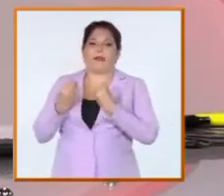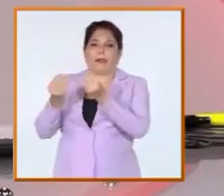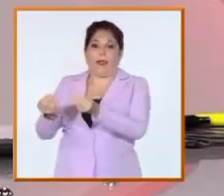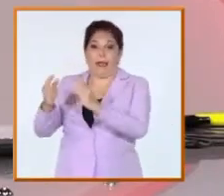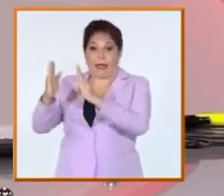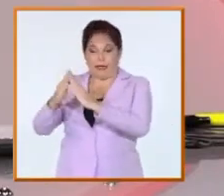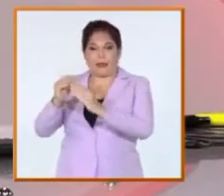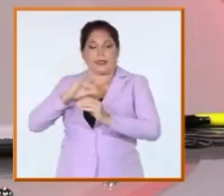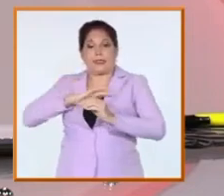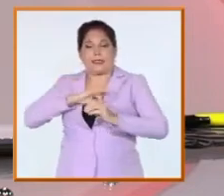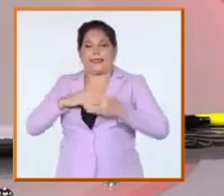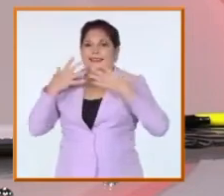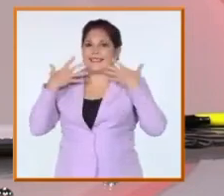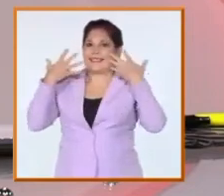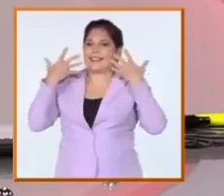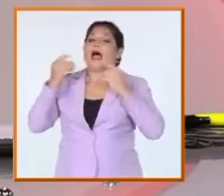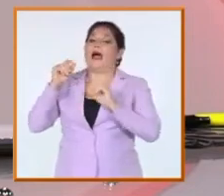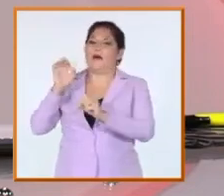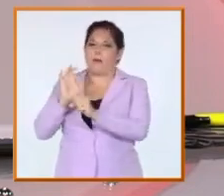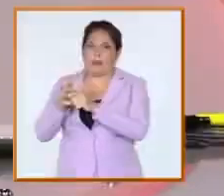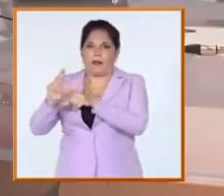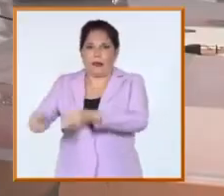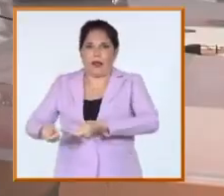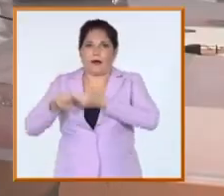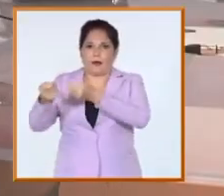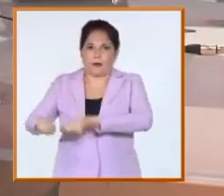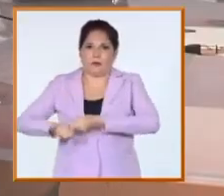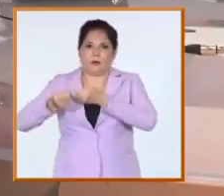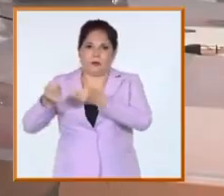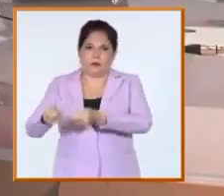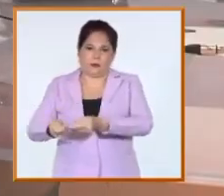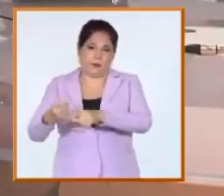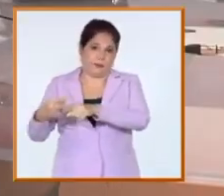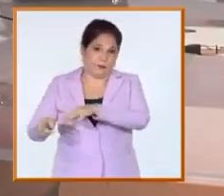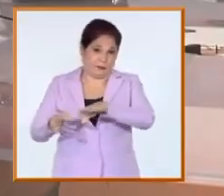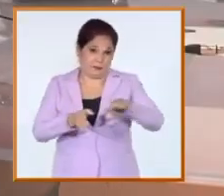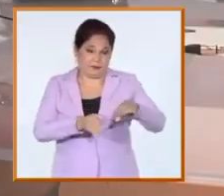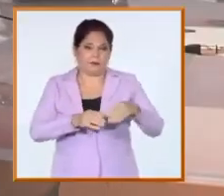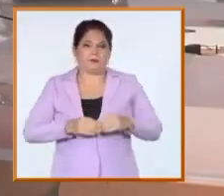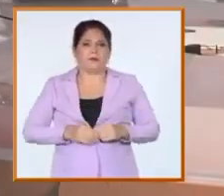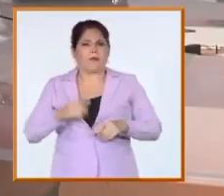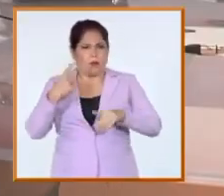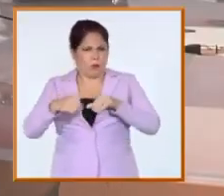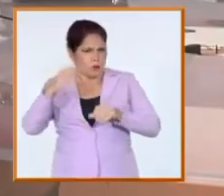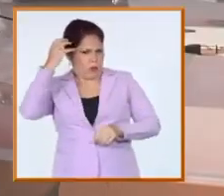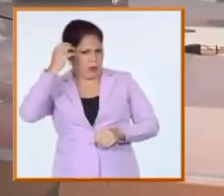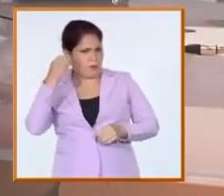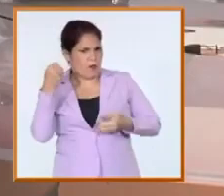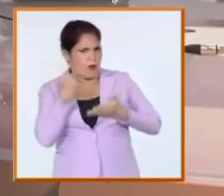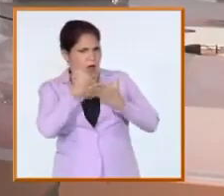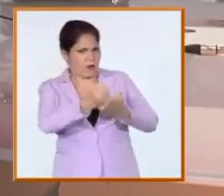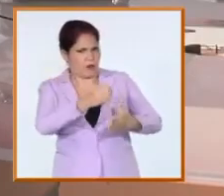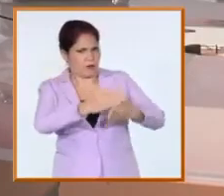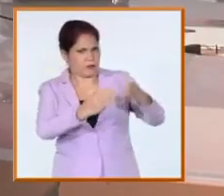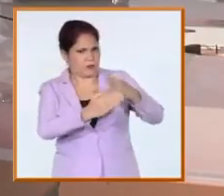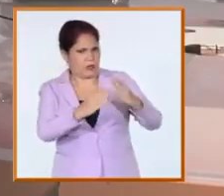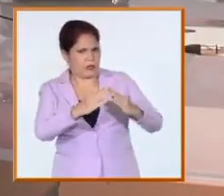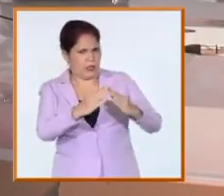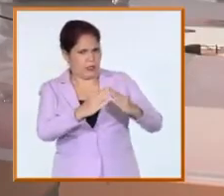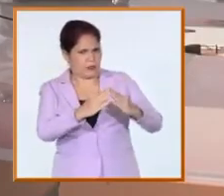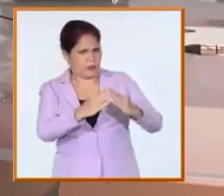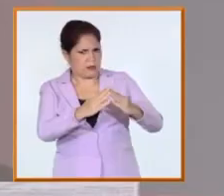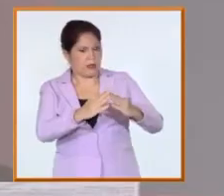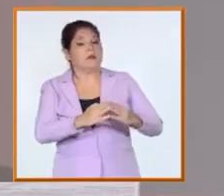en los últimos tiempos se ha podido comenzar a tener la participación de organismos no en en ese en ese empeño